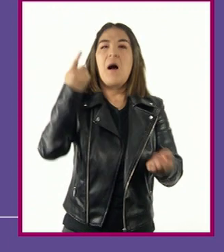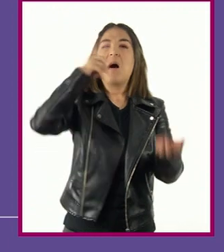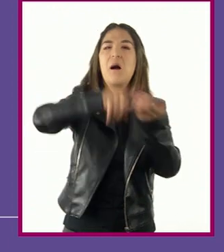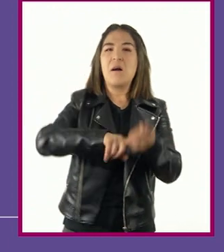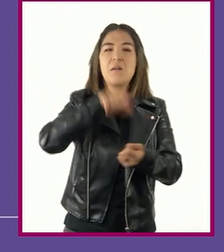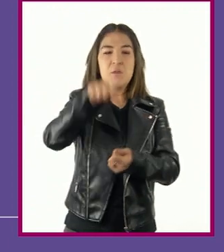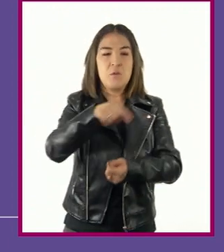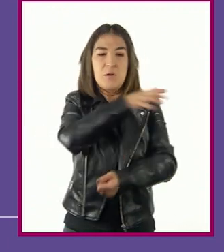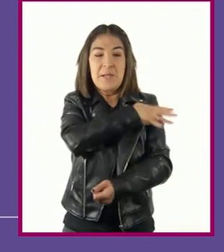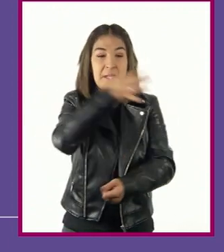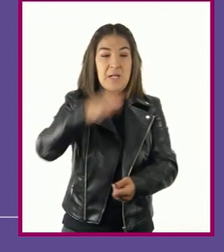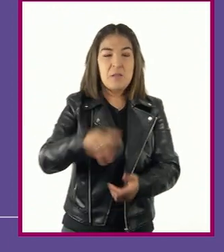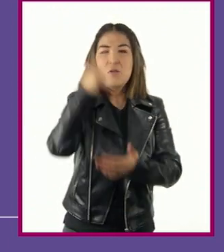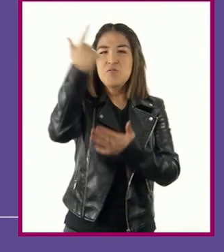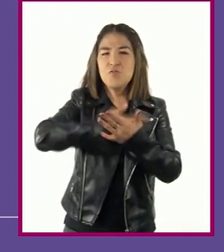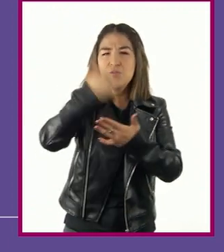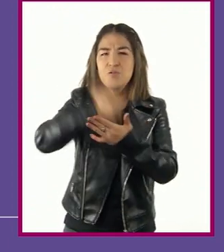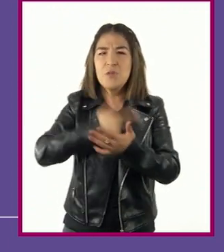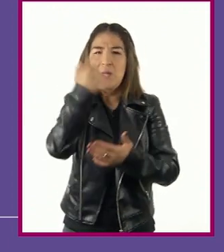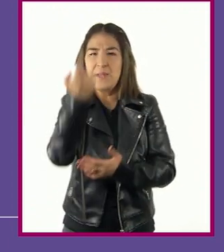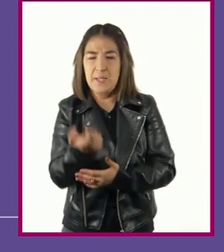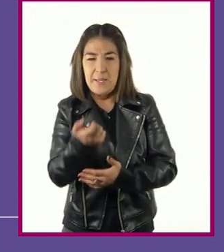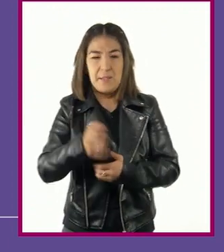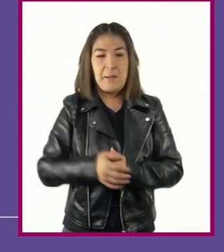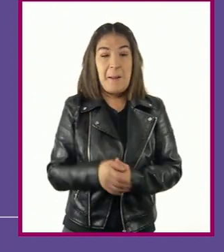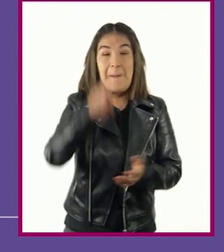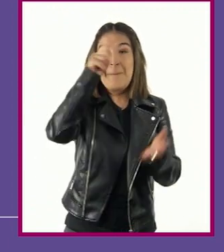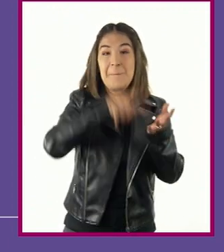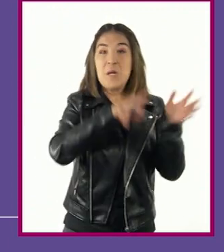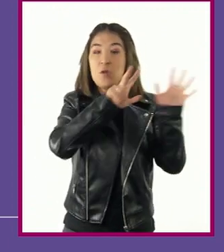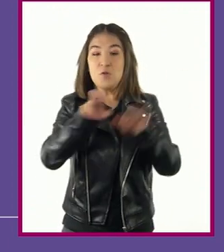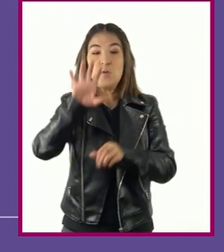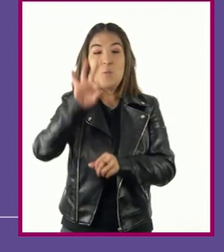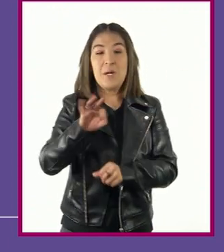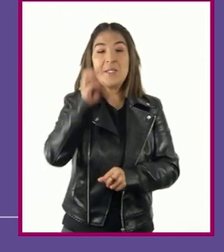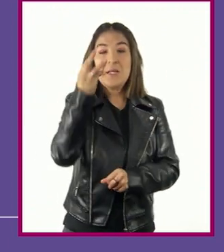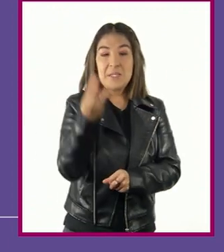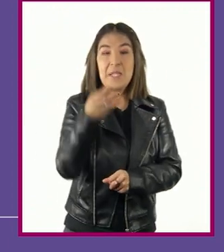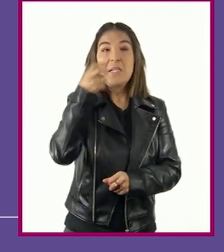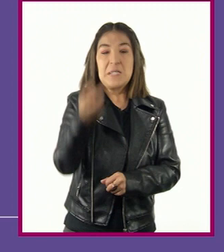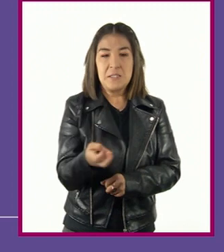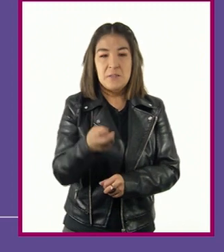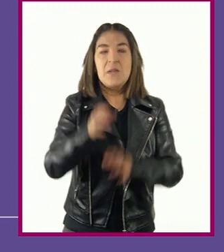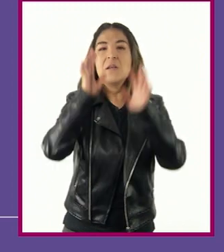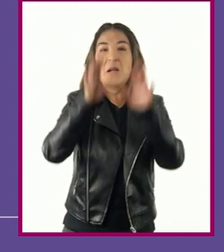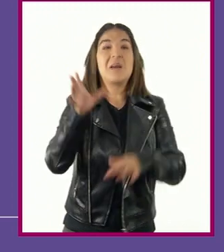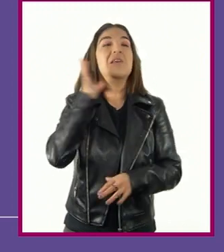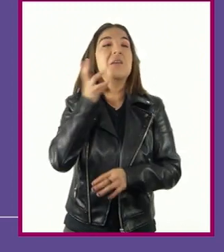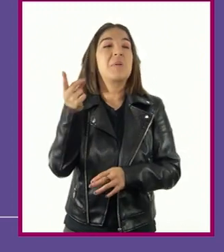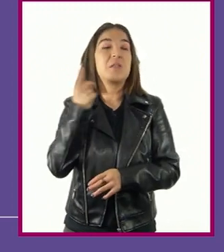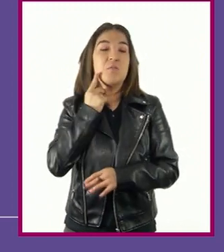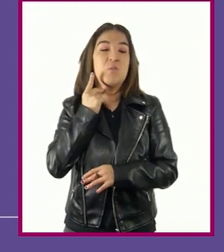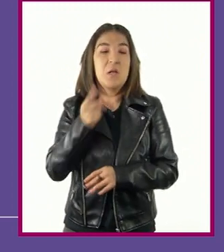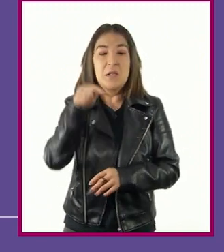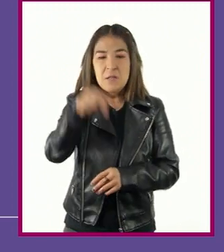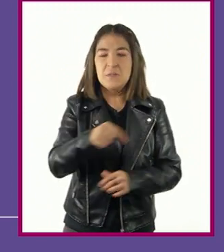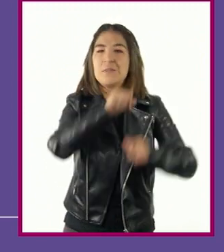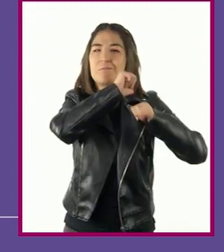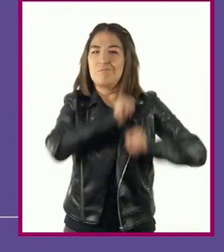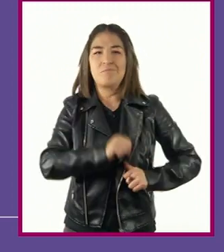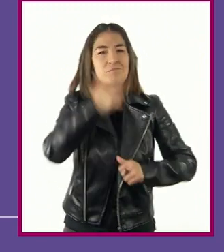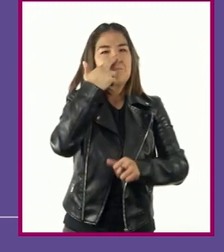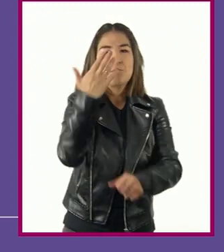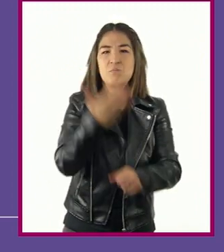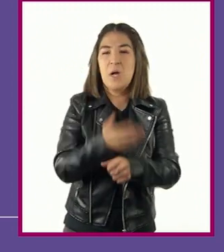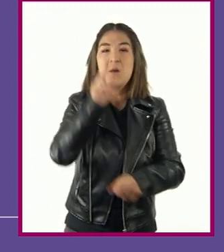general de inversión. En 1843 se establece que la Cámara de Diputados se encargará de